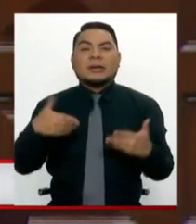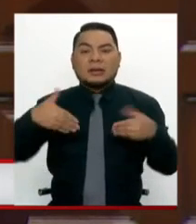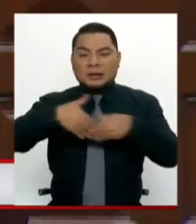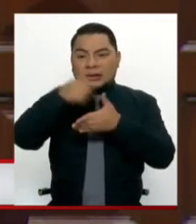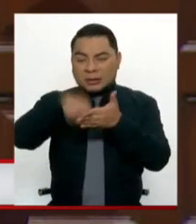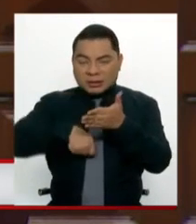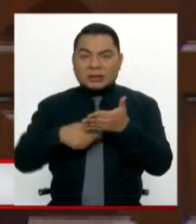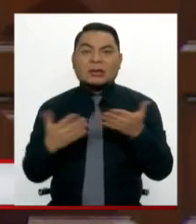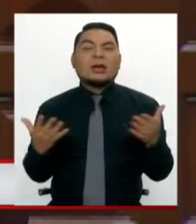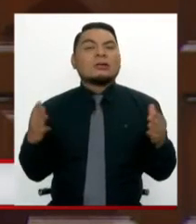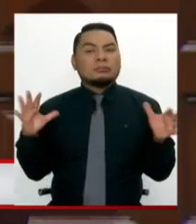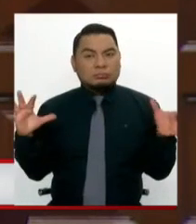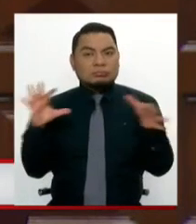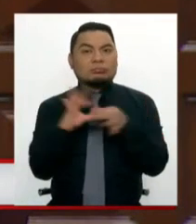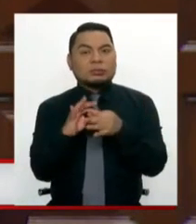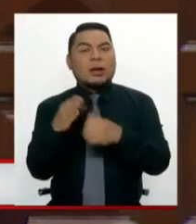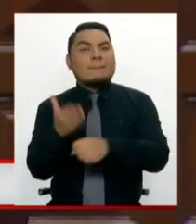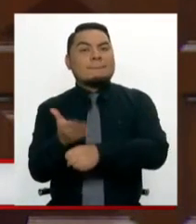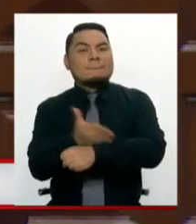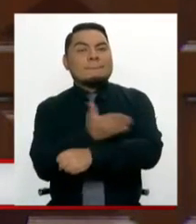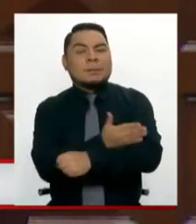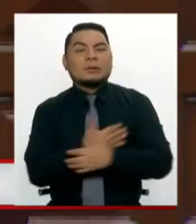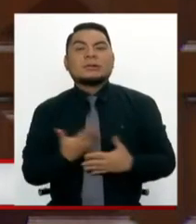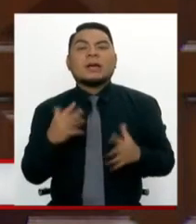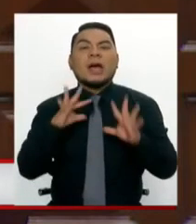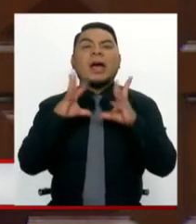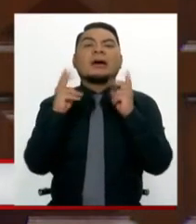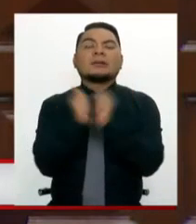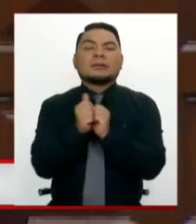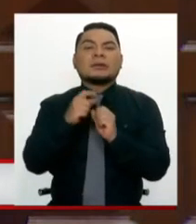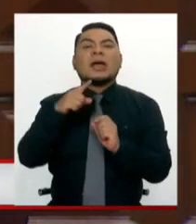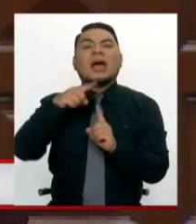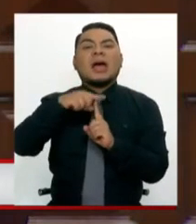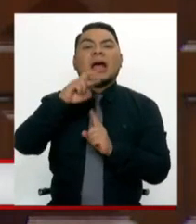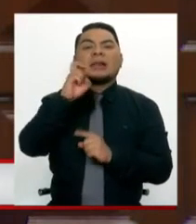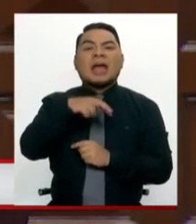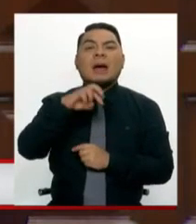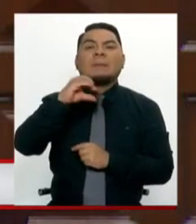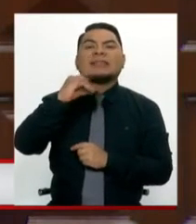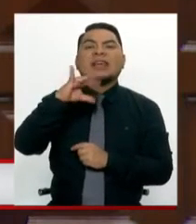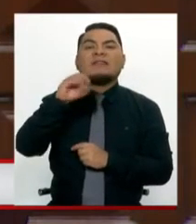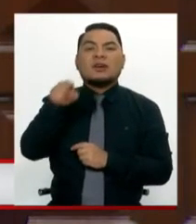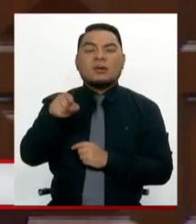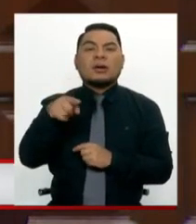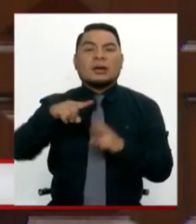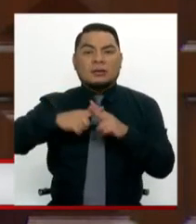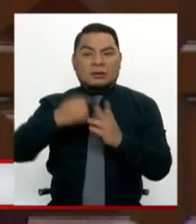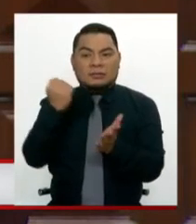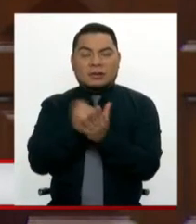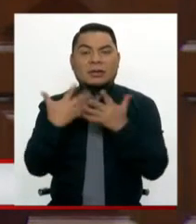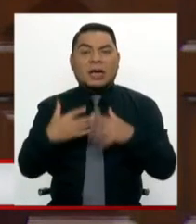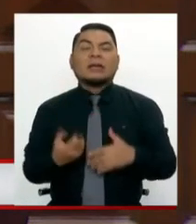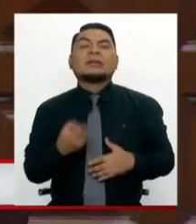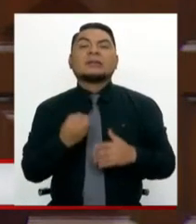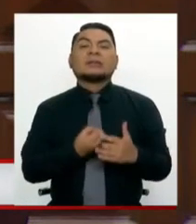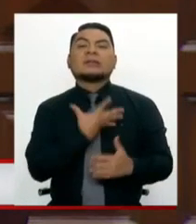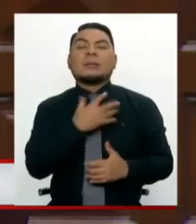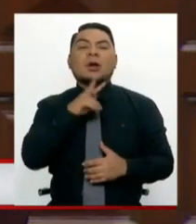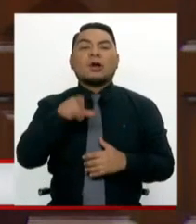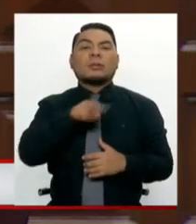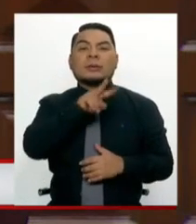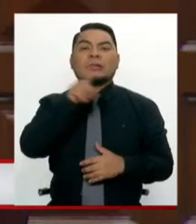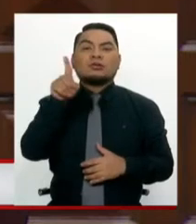Tratado Integral y Progresista de Asociación Transpacífico, que entró en vigor en el mes de septiembre del